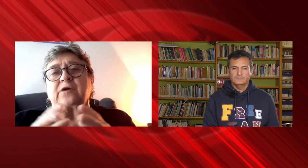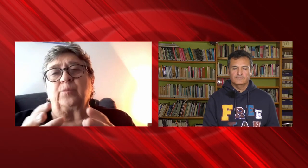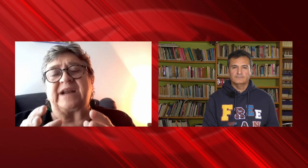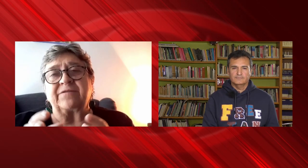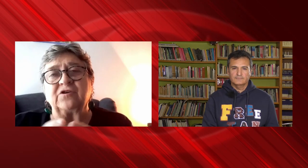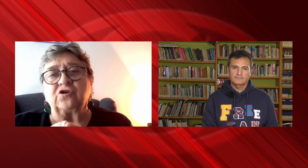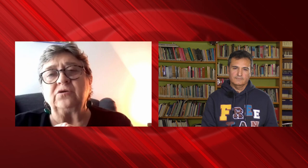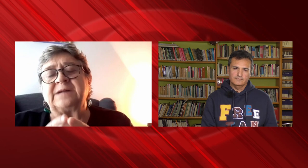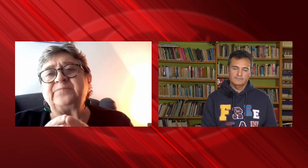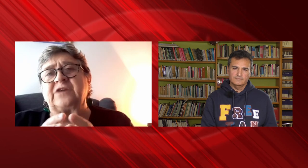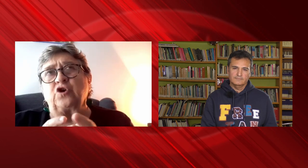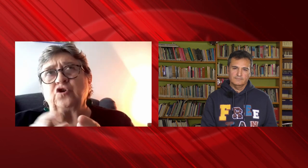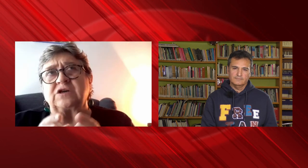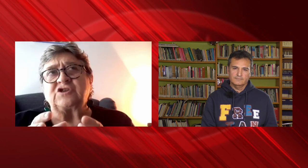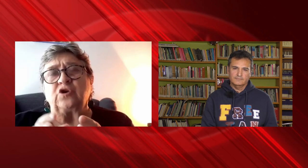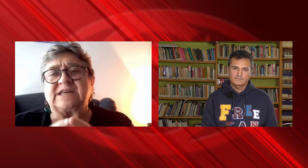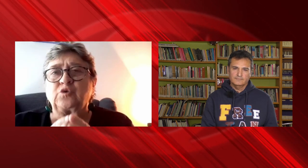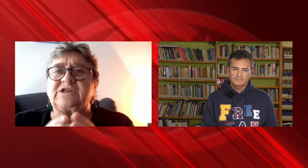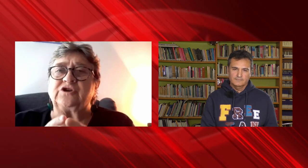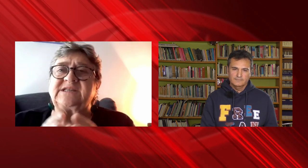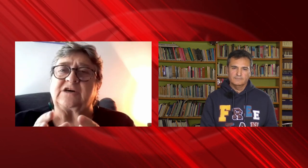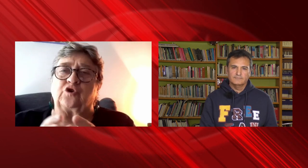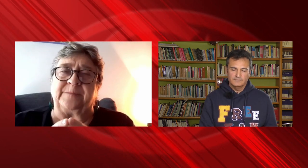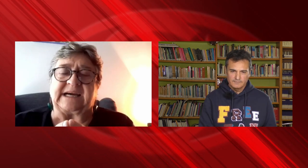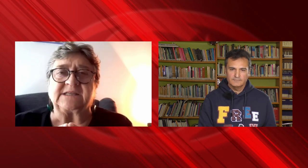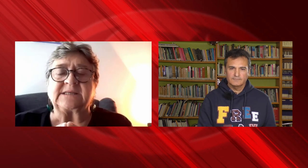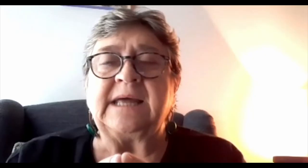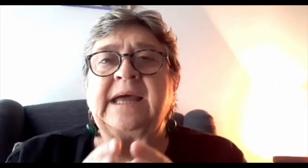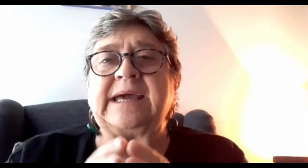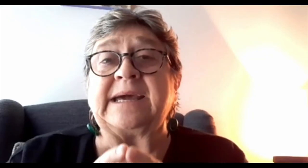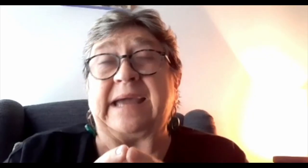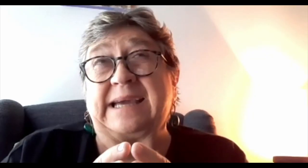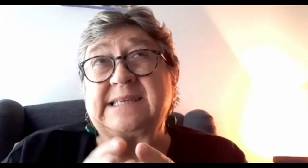de recuperación de todo lo que son las cuestiones económicas.